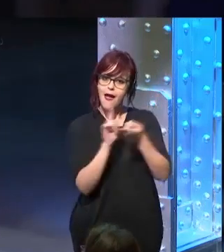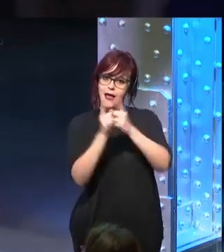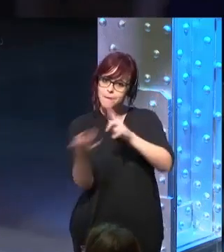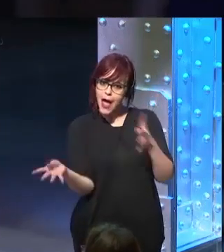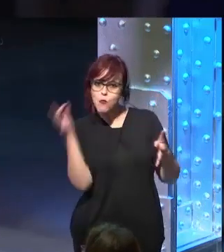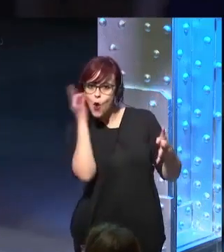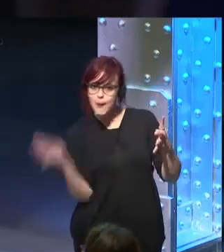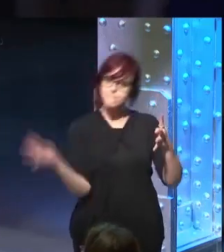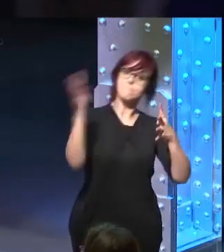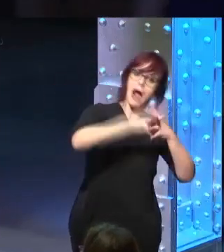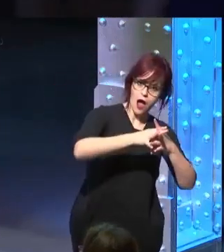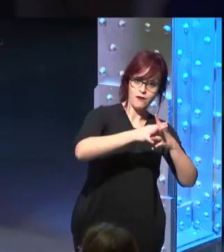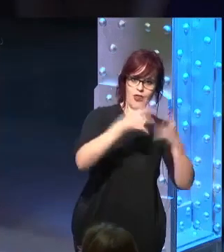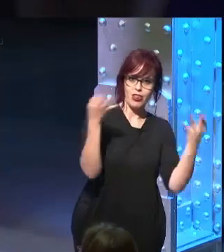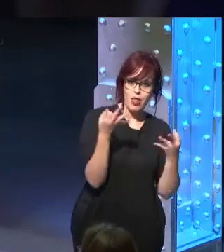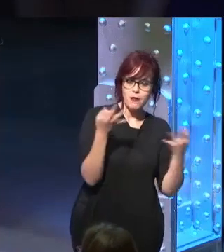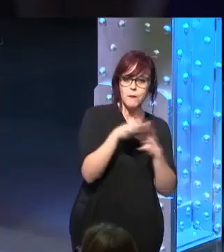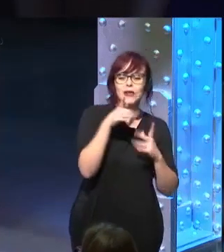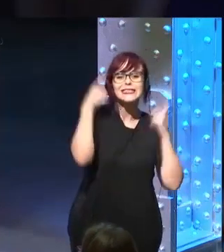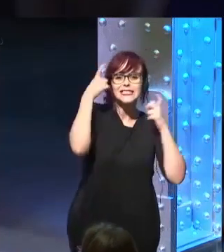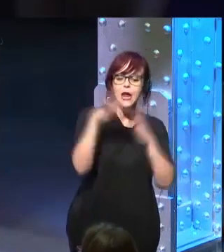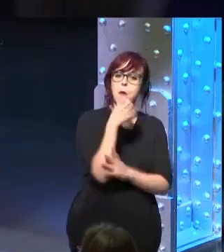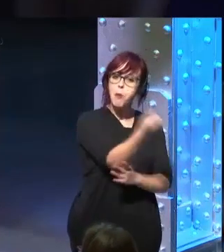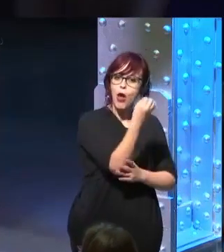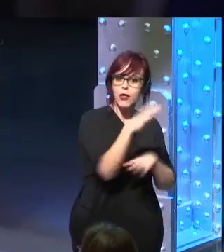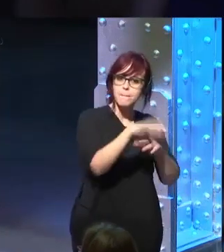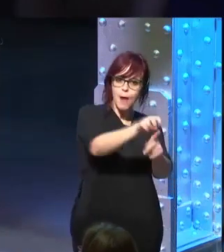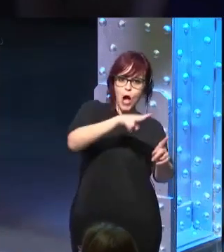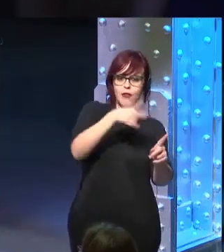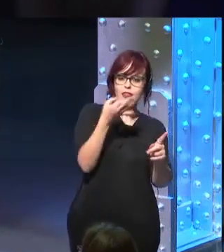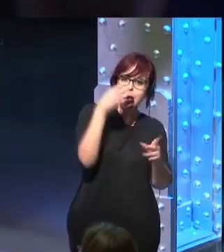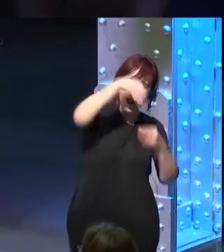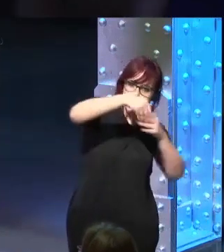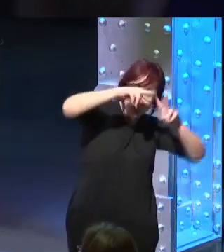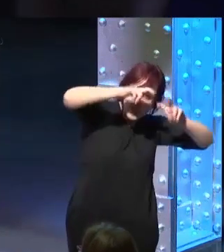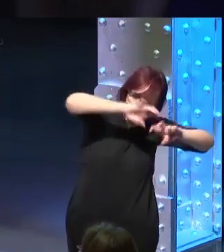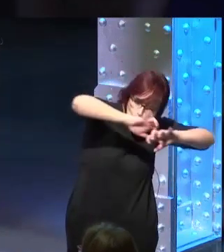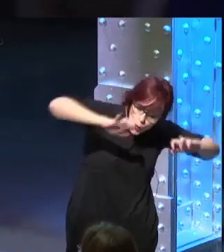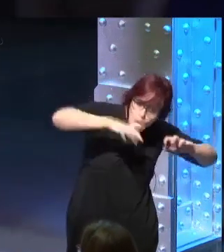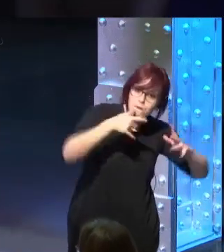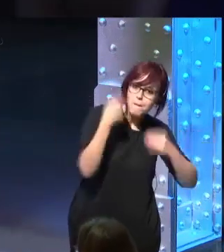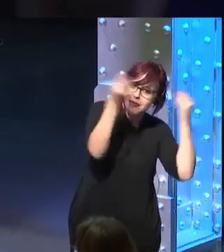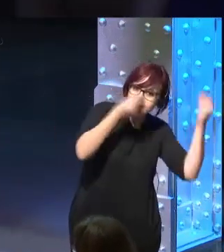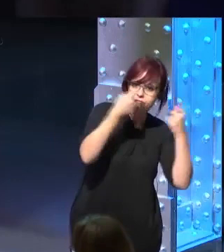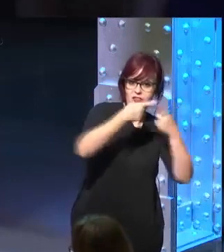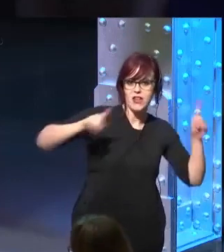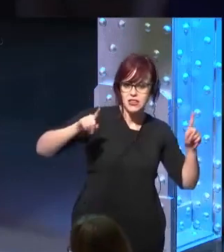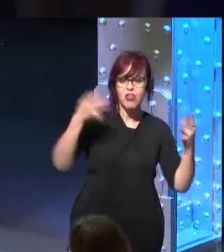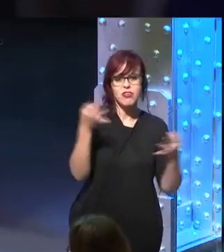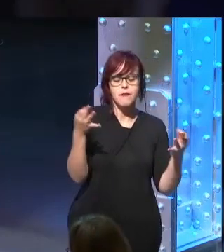significa reflexionar y pensar sobre el poder de una manera diferente. Y creo que hay que empezar